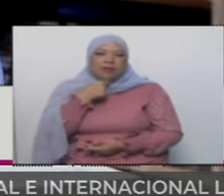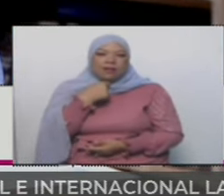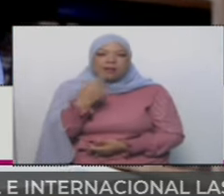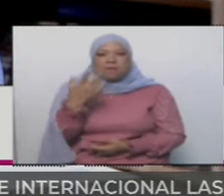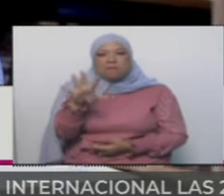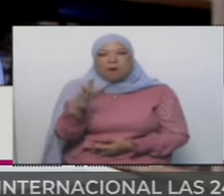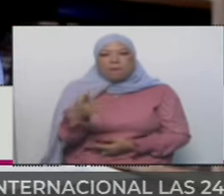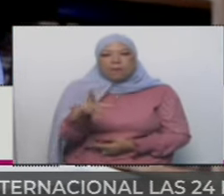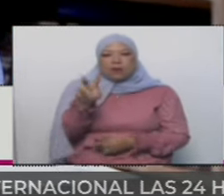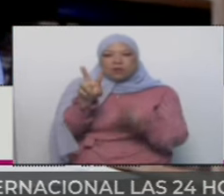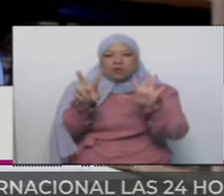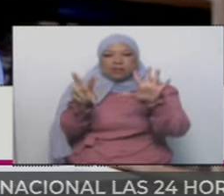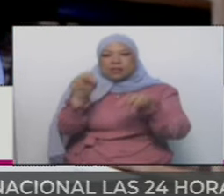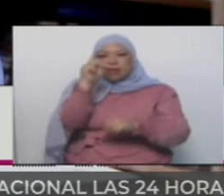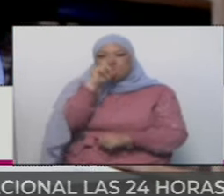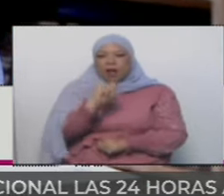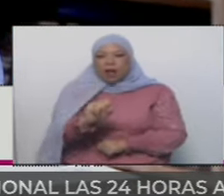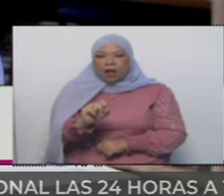70.